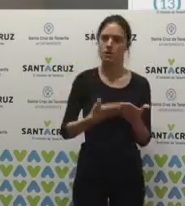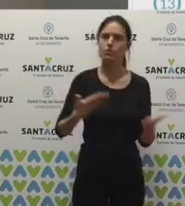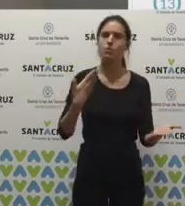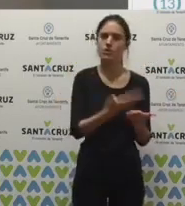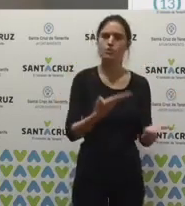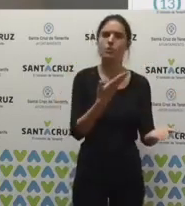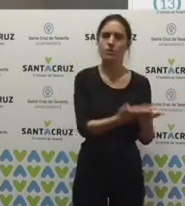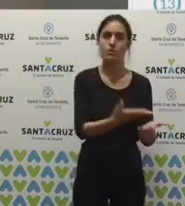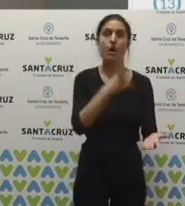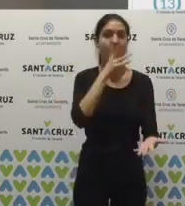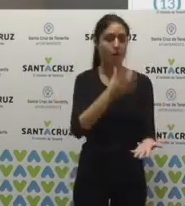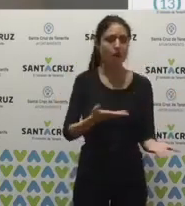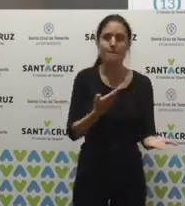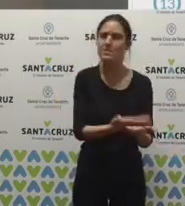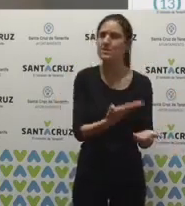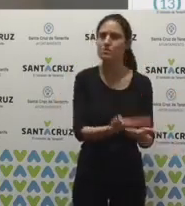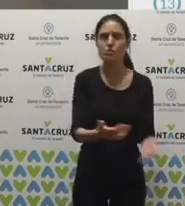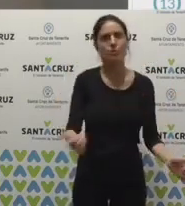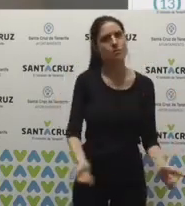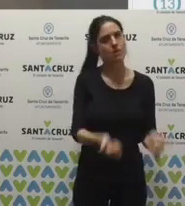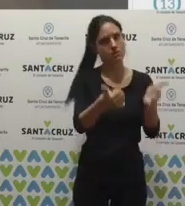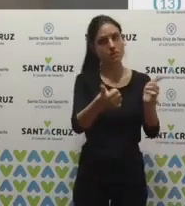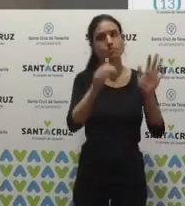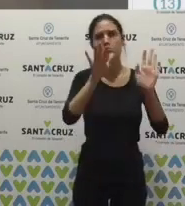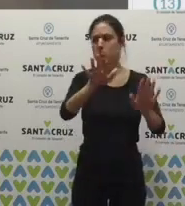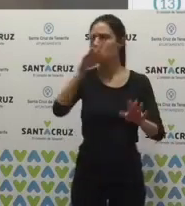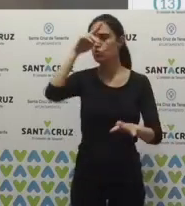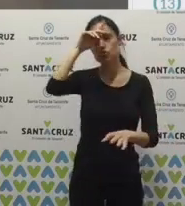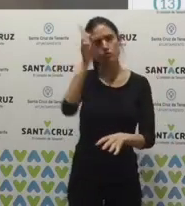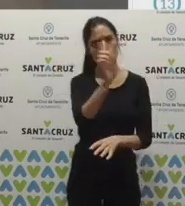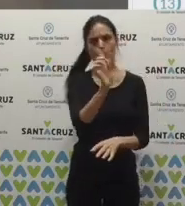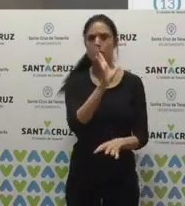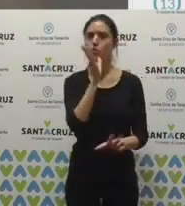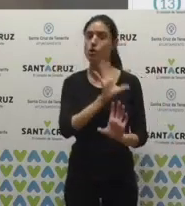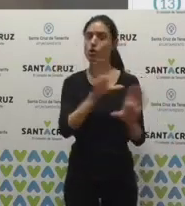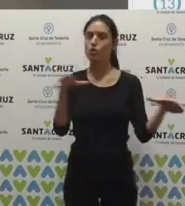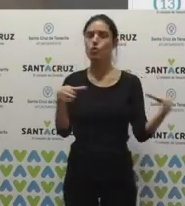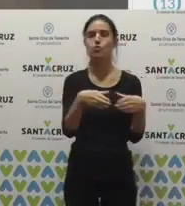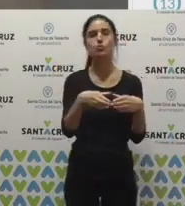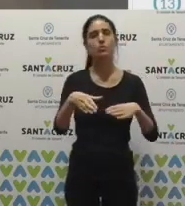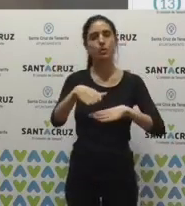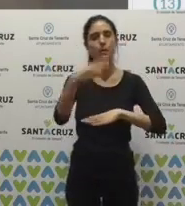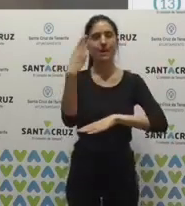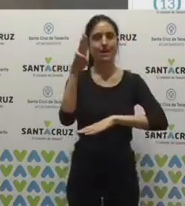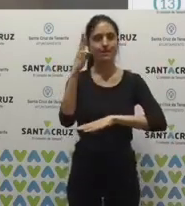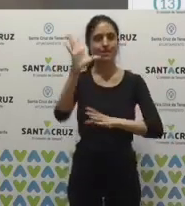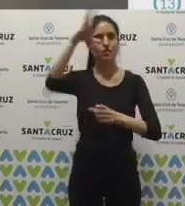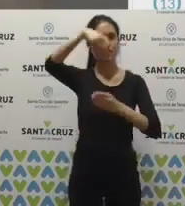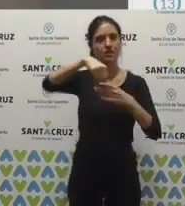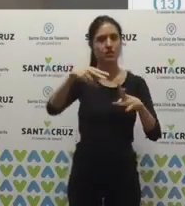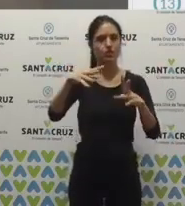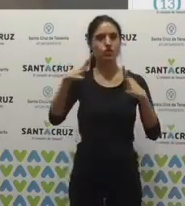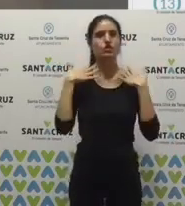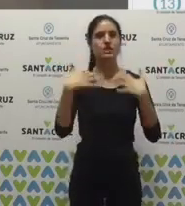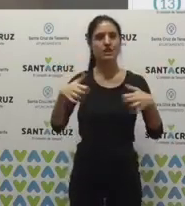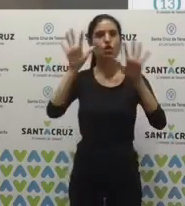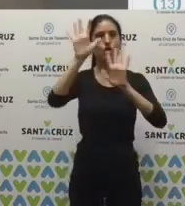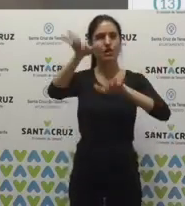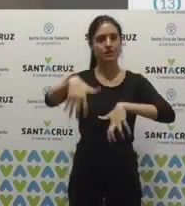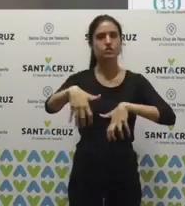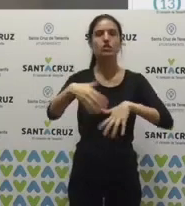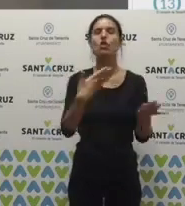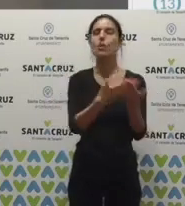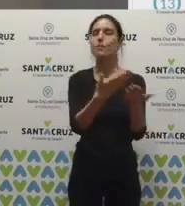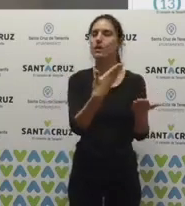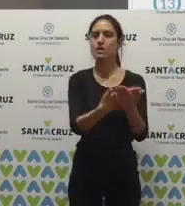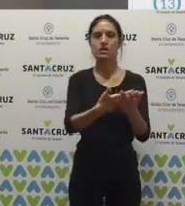reivindicamos más que nunca por lo que no se preocupen que nuestro grupo parlamentario en el congreso va a presentar las iniciativas parlamentarias oa nivel de